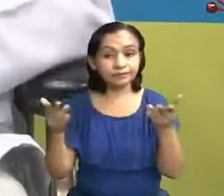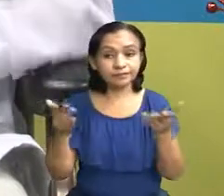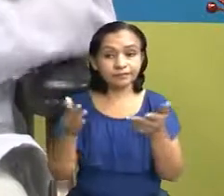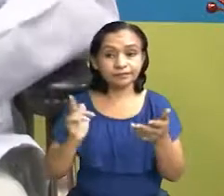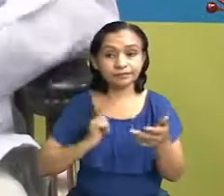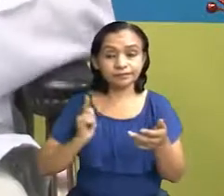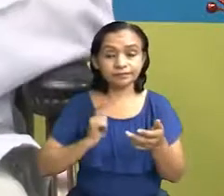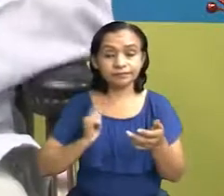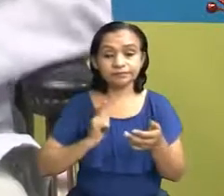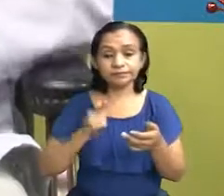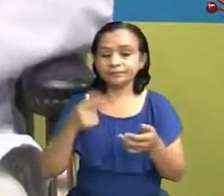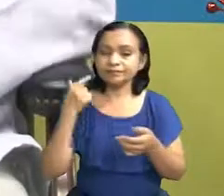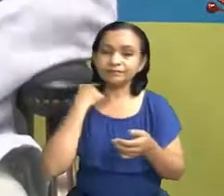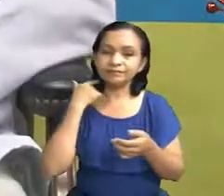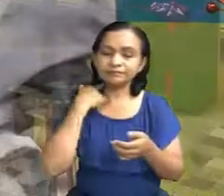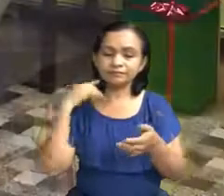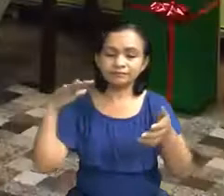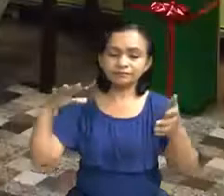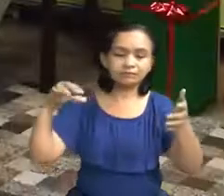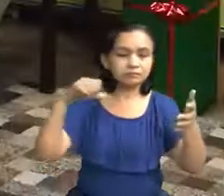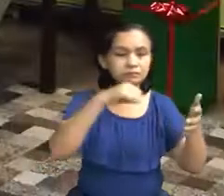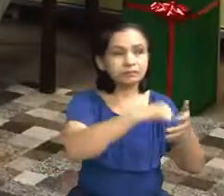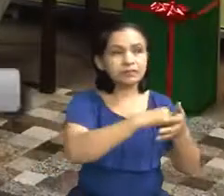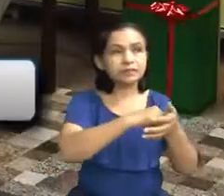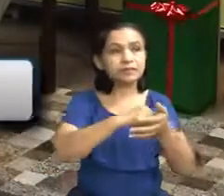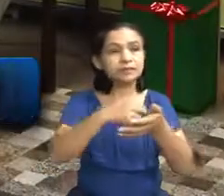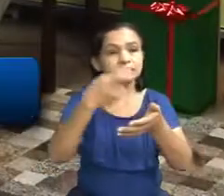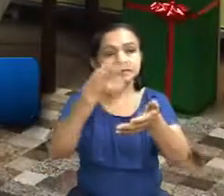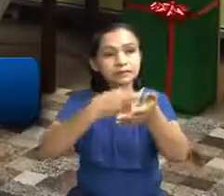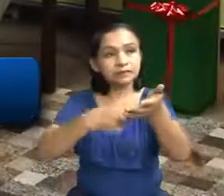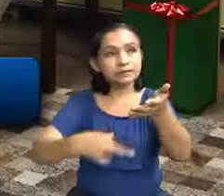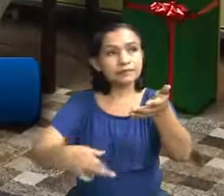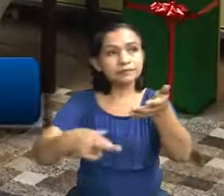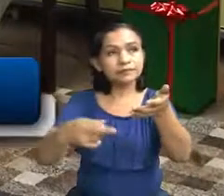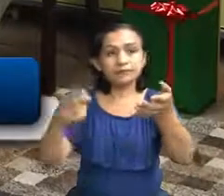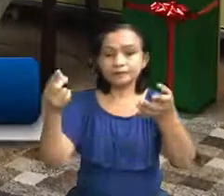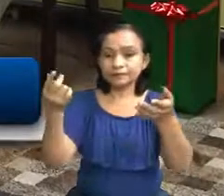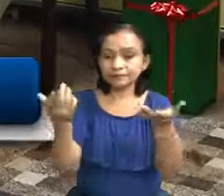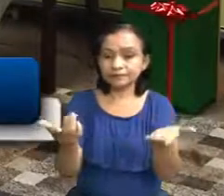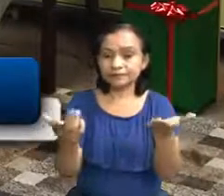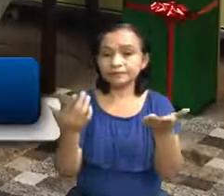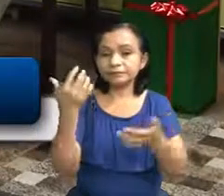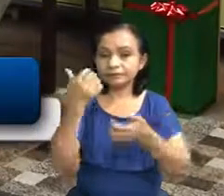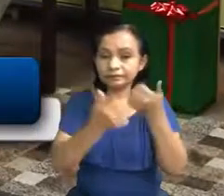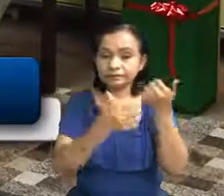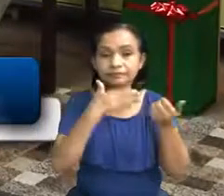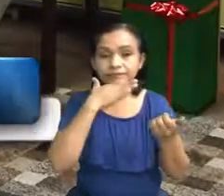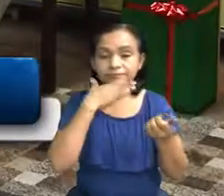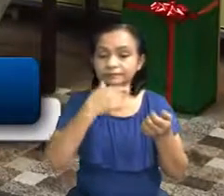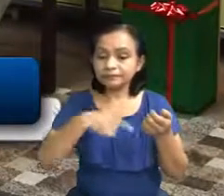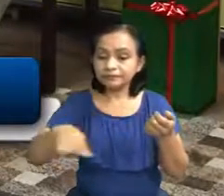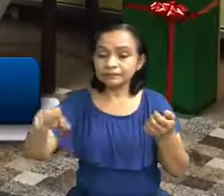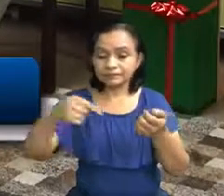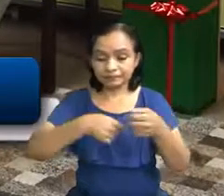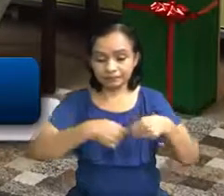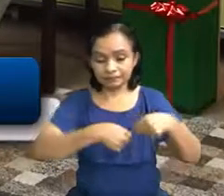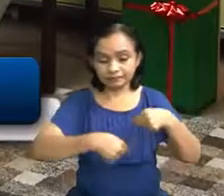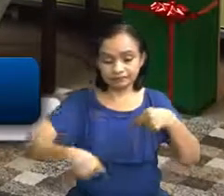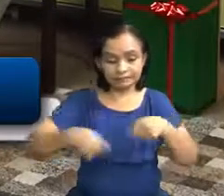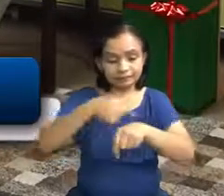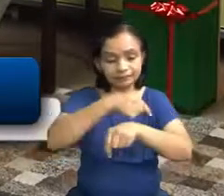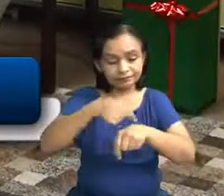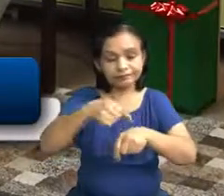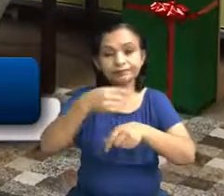Que están a la orden del día, requieren también soporte transfusional, ¿verdad? Esos traumas severos van a cirugías y requieren soporte